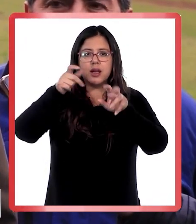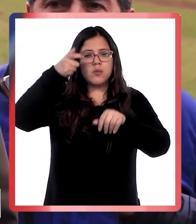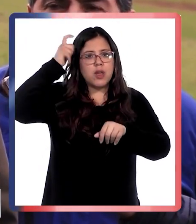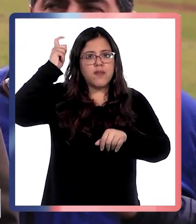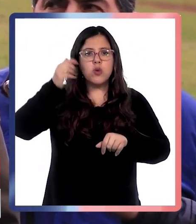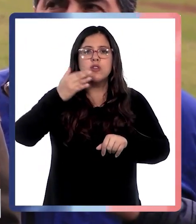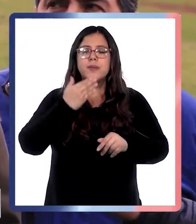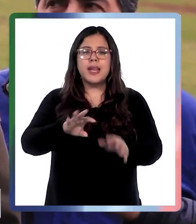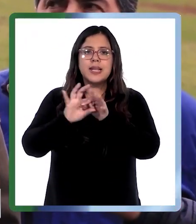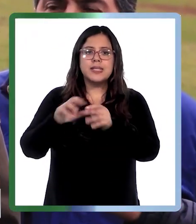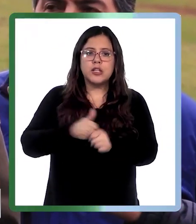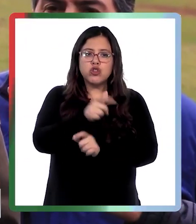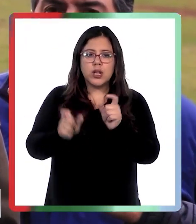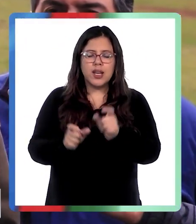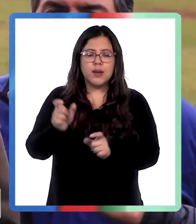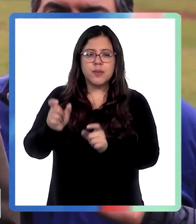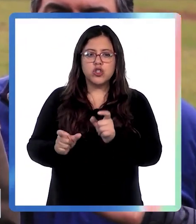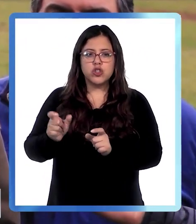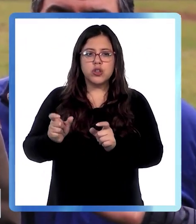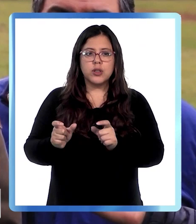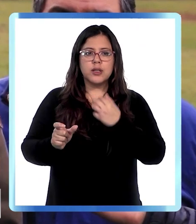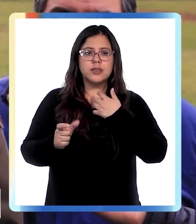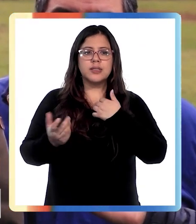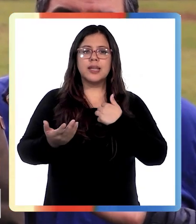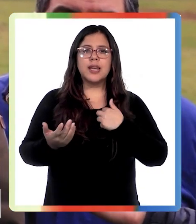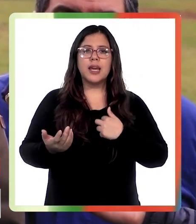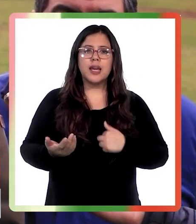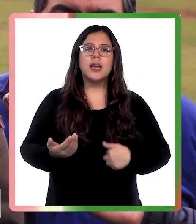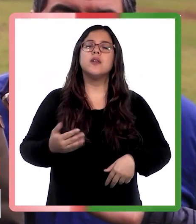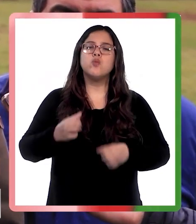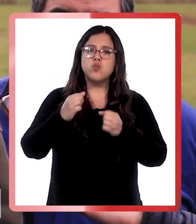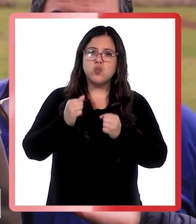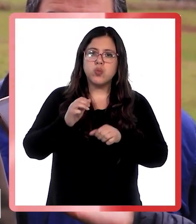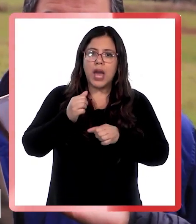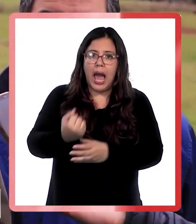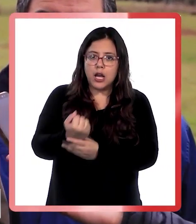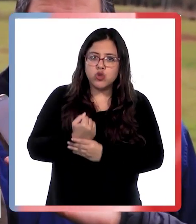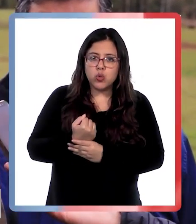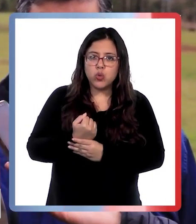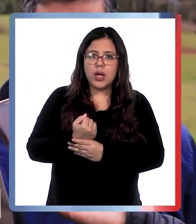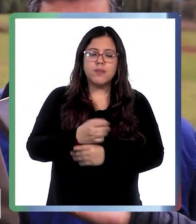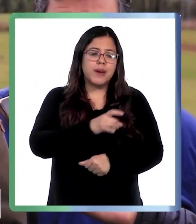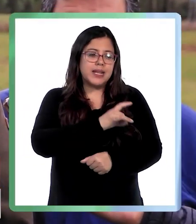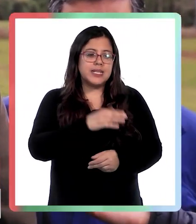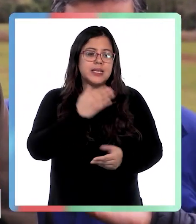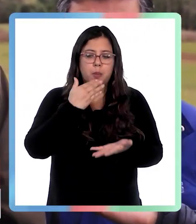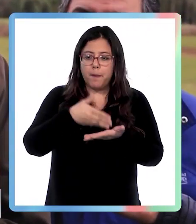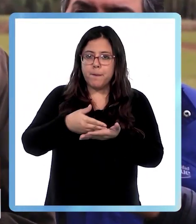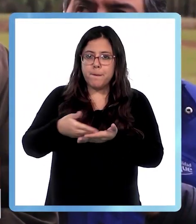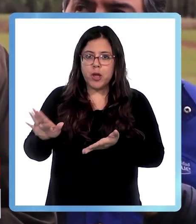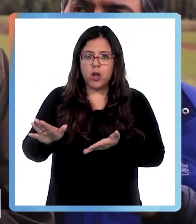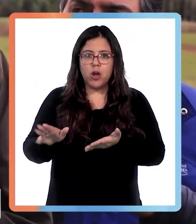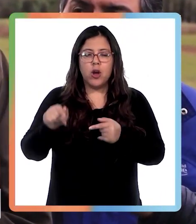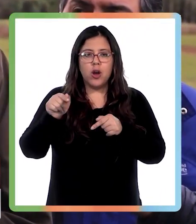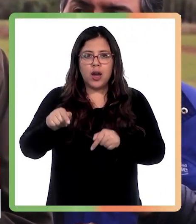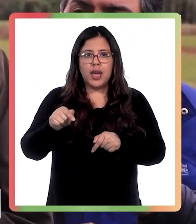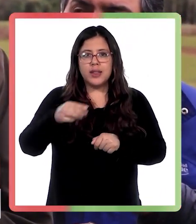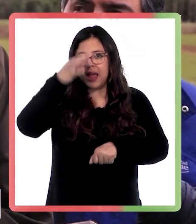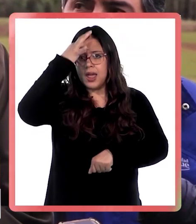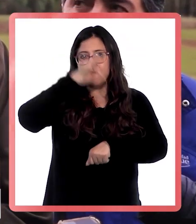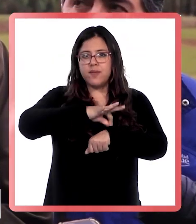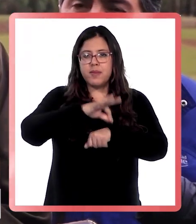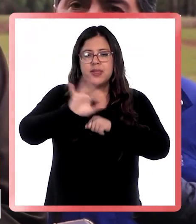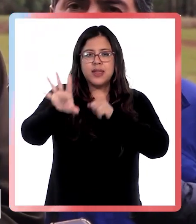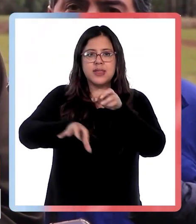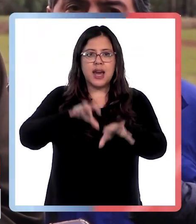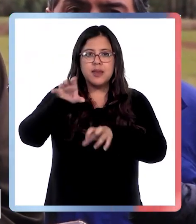vacuno agradecer a todas las personas que que que hacen posible declarar a chile y erradicar esta esta sonosis que